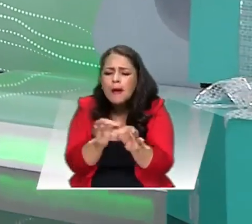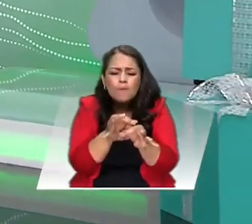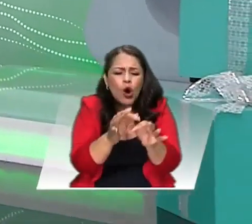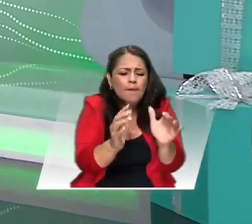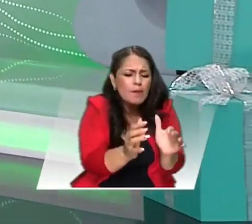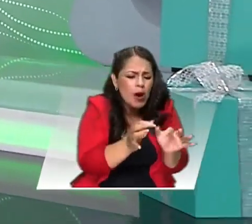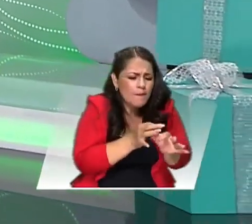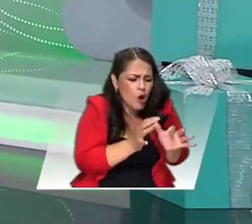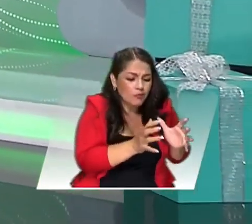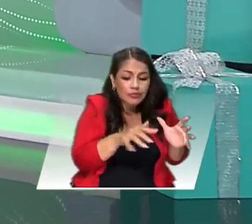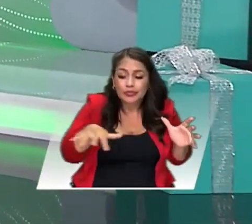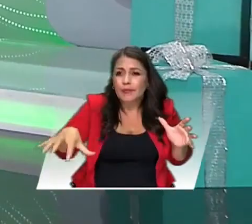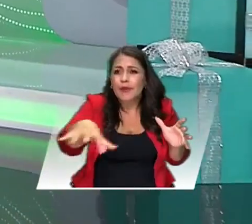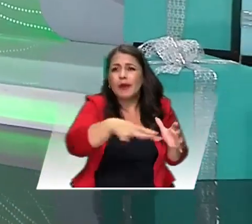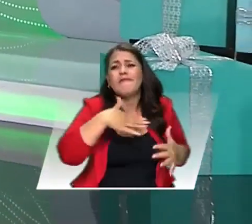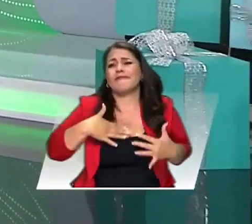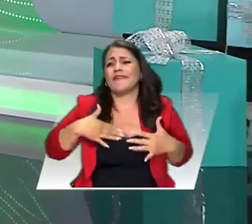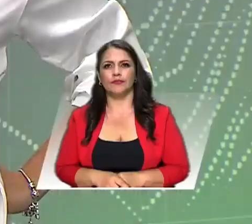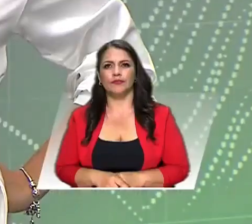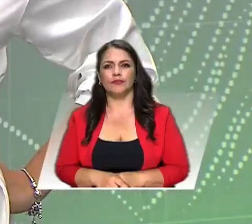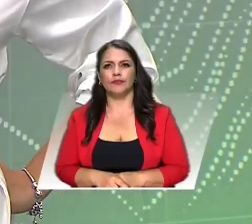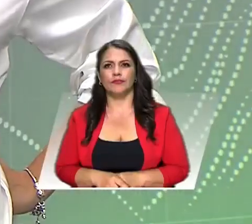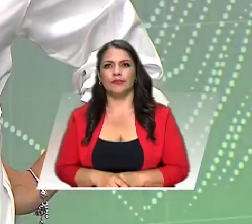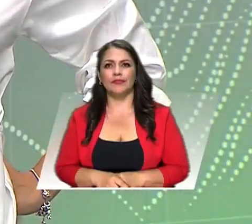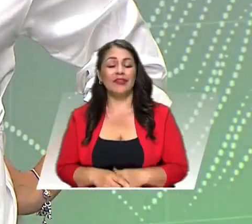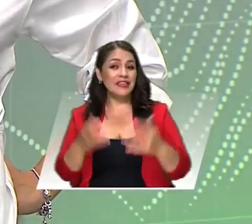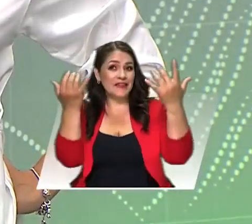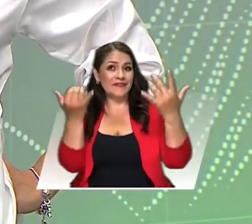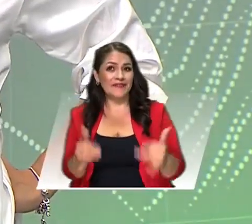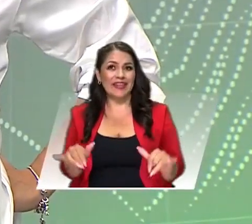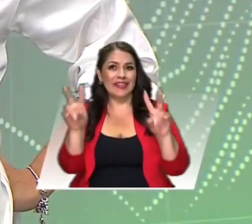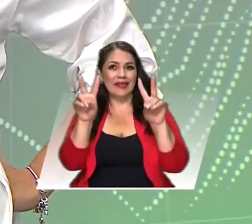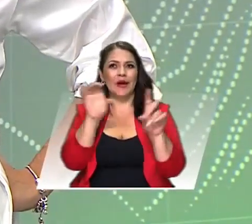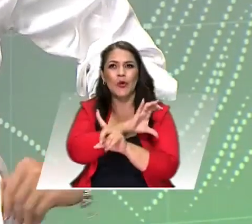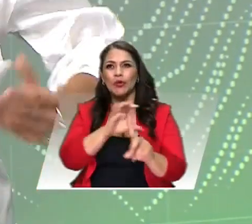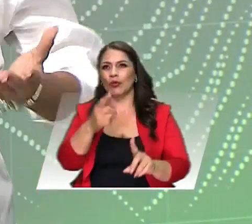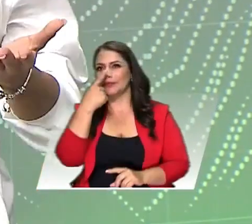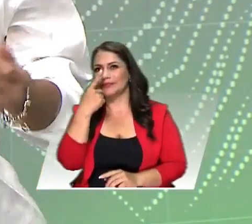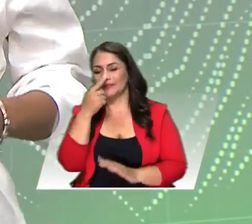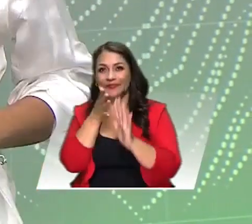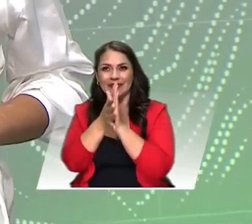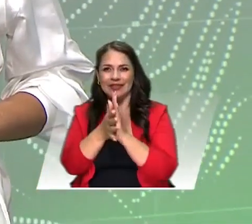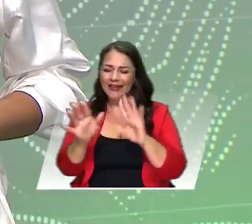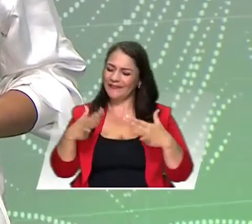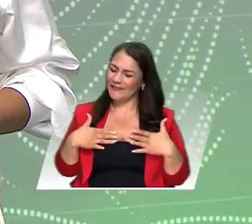de la Navidad invade a sus habitantes. Y hasta aquí nuestra sección de cultura y entretenimiento.